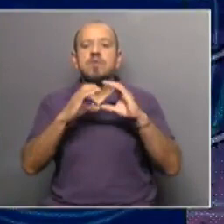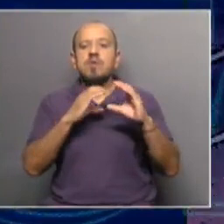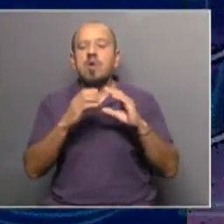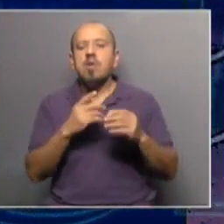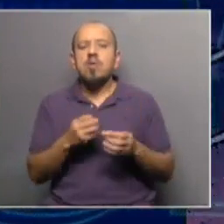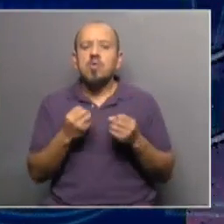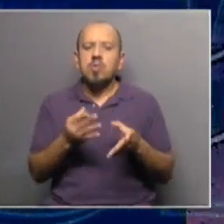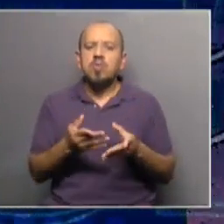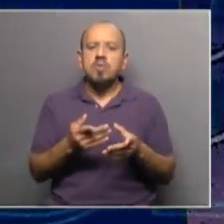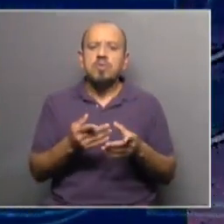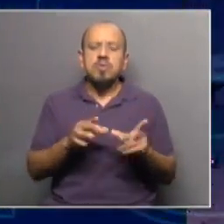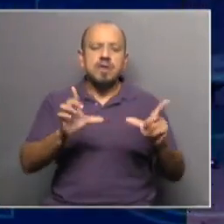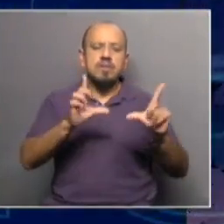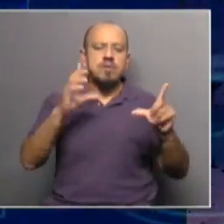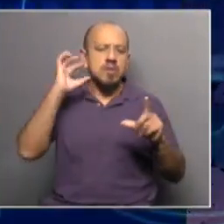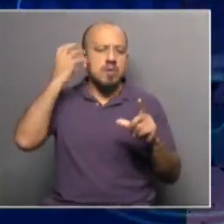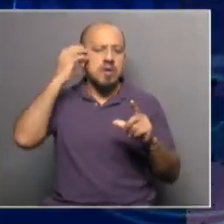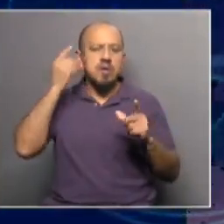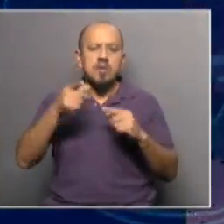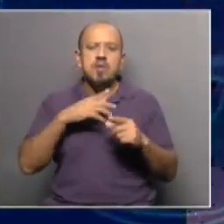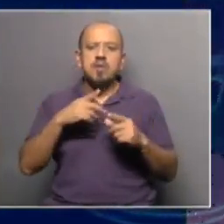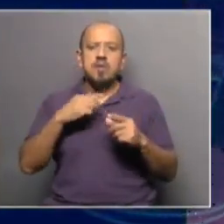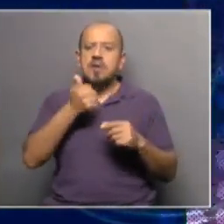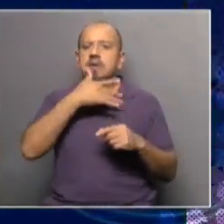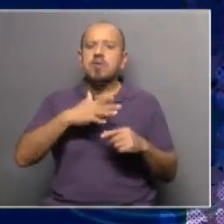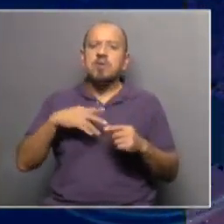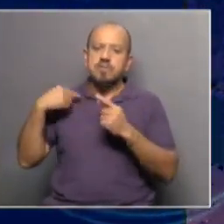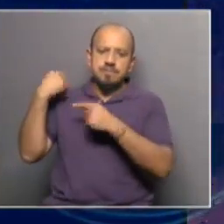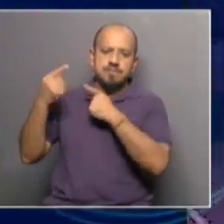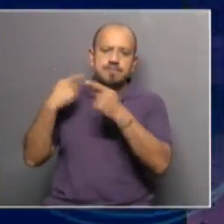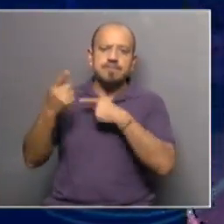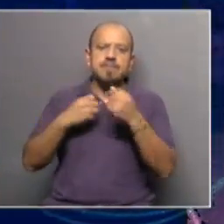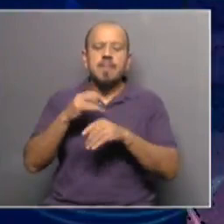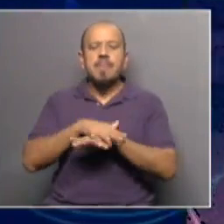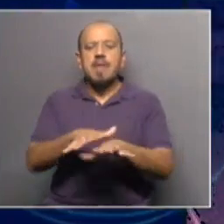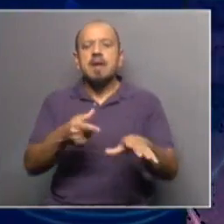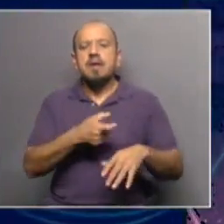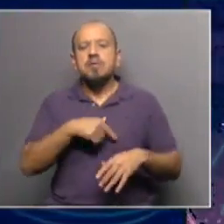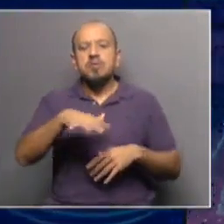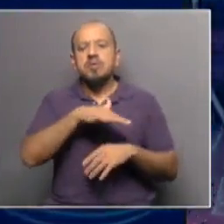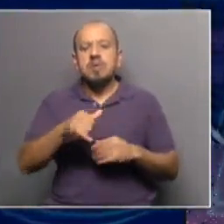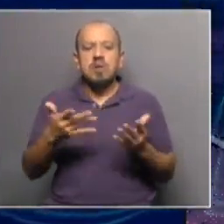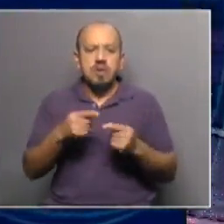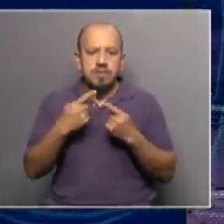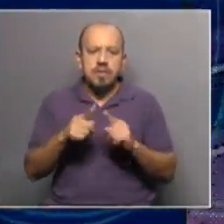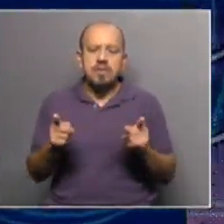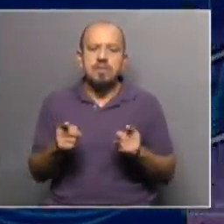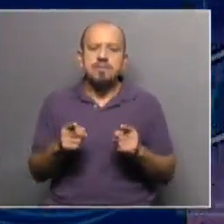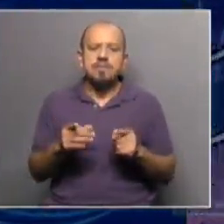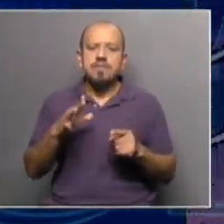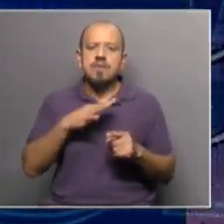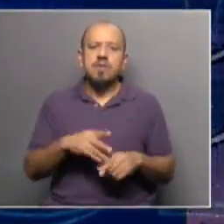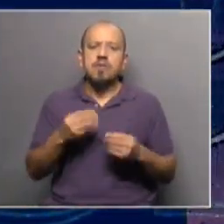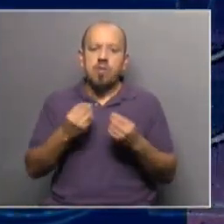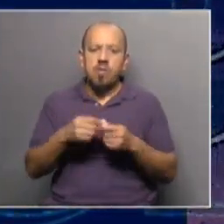Porque aparte, en la historia también han cambiado los medios, ¿no? Hablabas ahora de las redes sociales y el peso que tienen, por ejemplo. Ahí hay varias cosas.